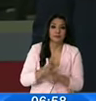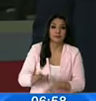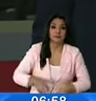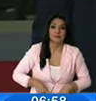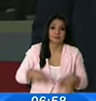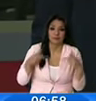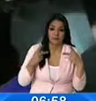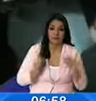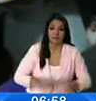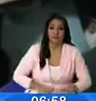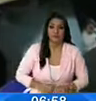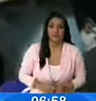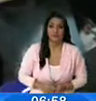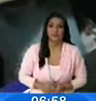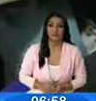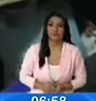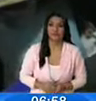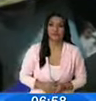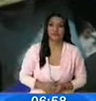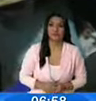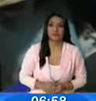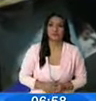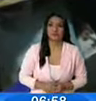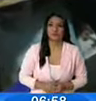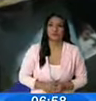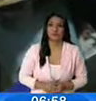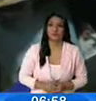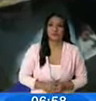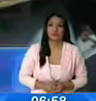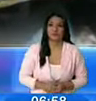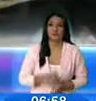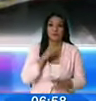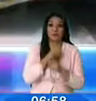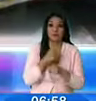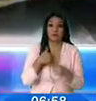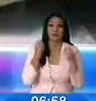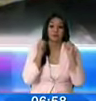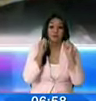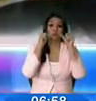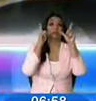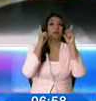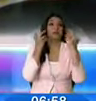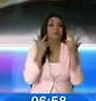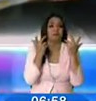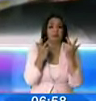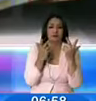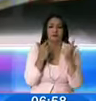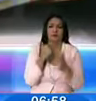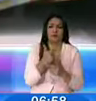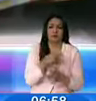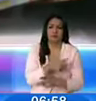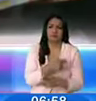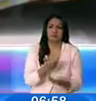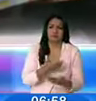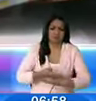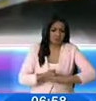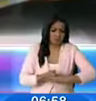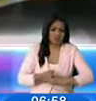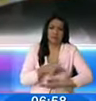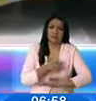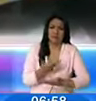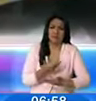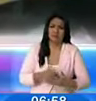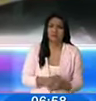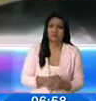integridad. Algo me hizo y cuando yo desperté ya estaba en el brazo al bebé. Esta